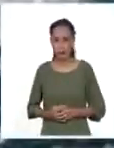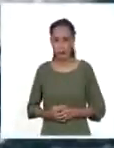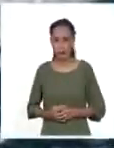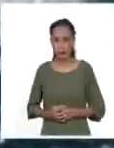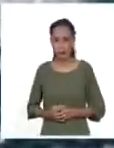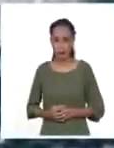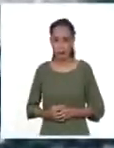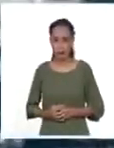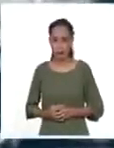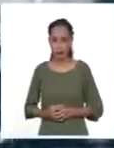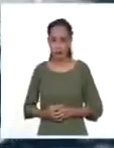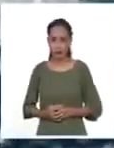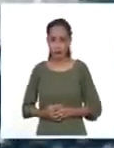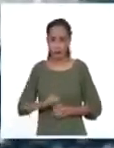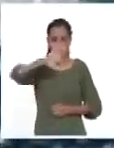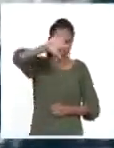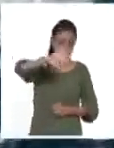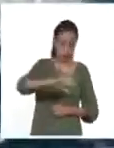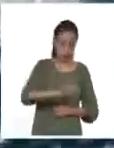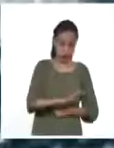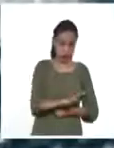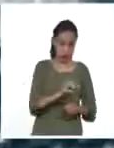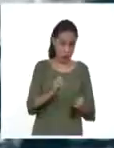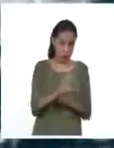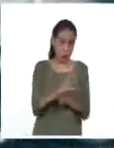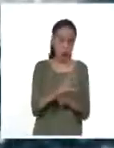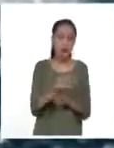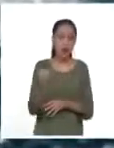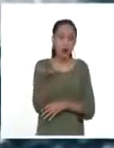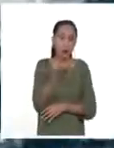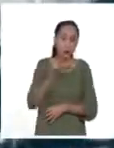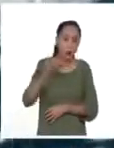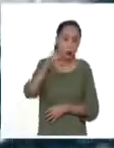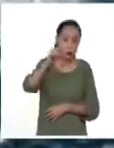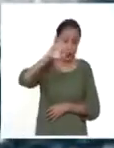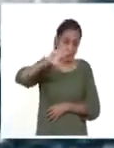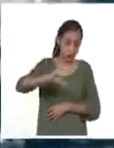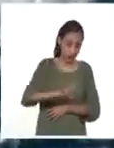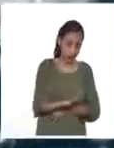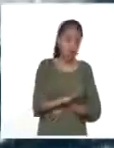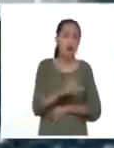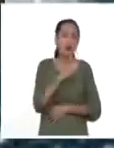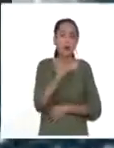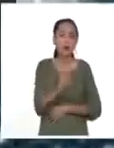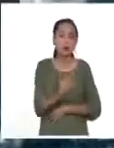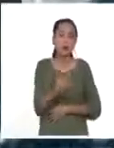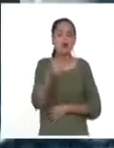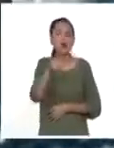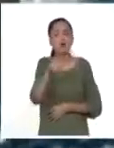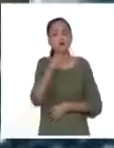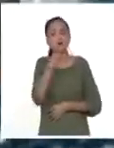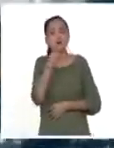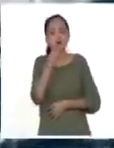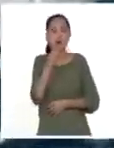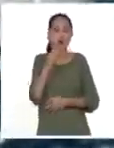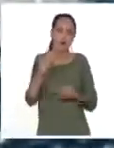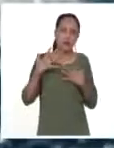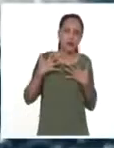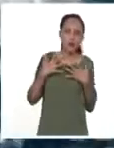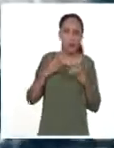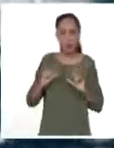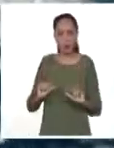Miren ustedes aquí, este aire más fresco llega desde el continente y por lo tanto tiene un tiempo fresco que se va a